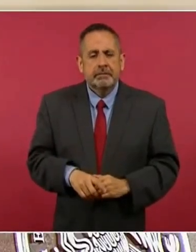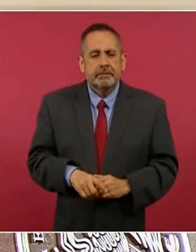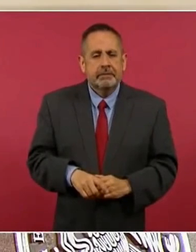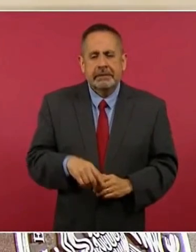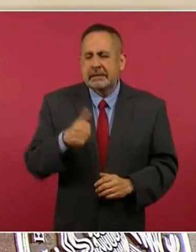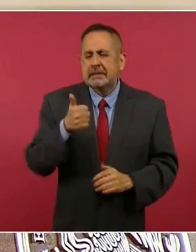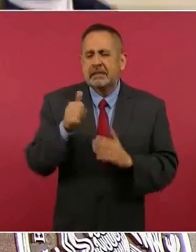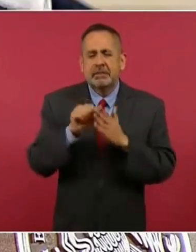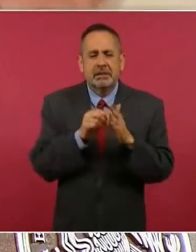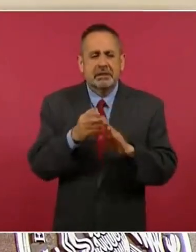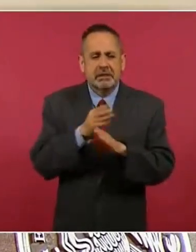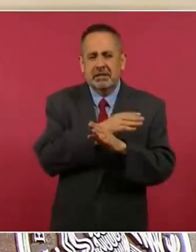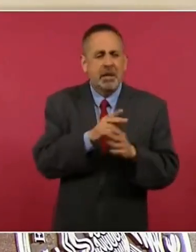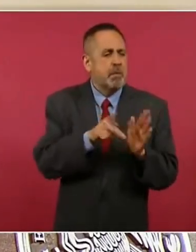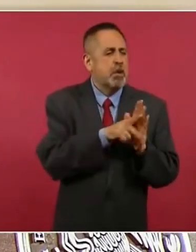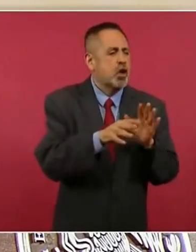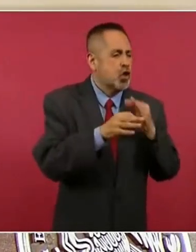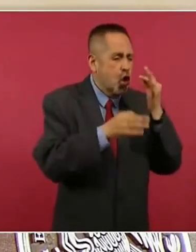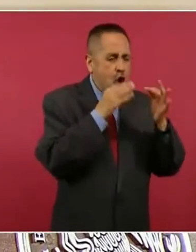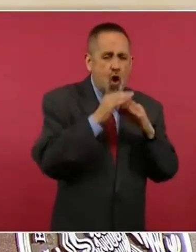6 meses, agarre el Reforma,